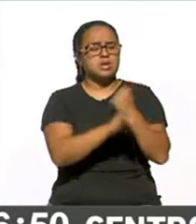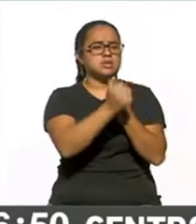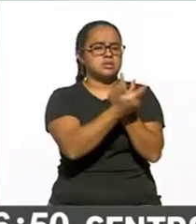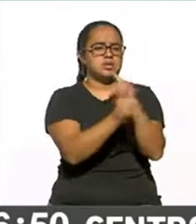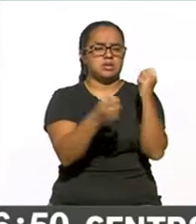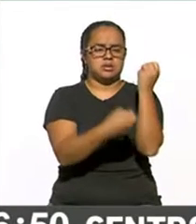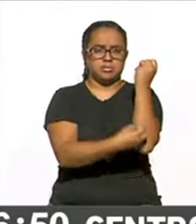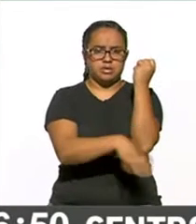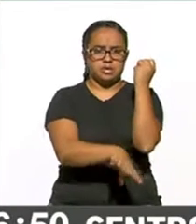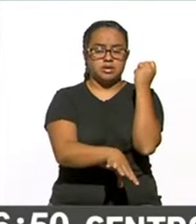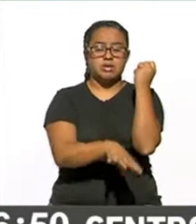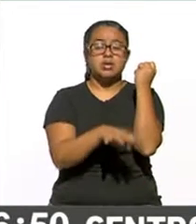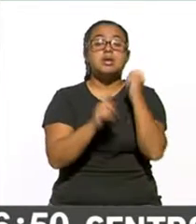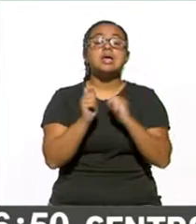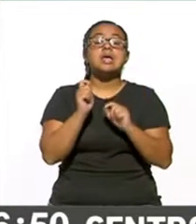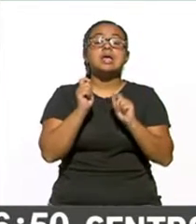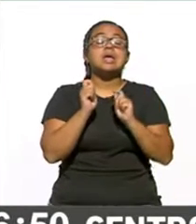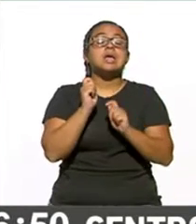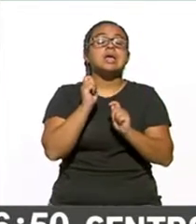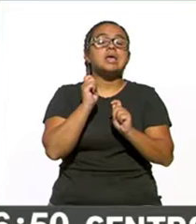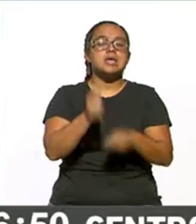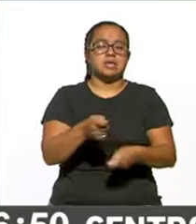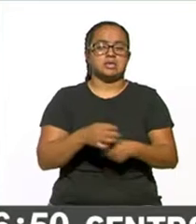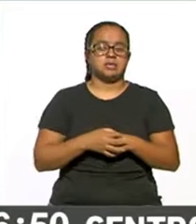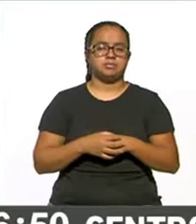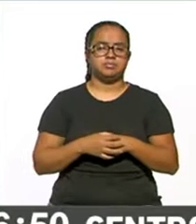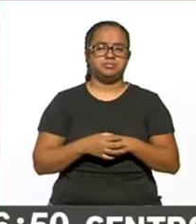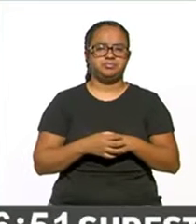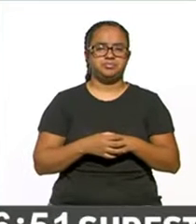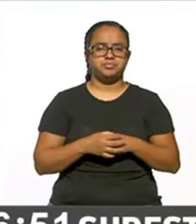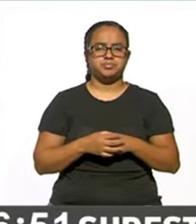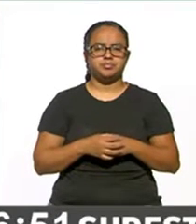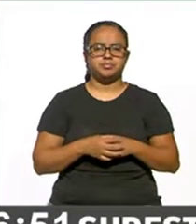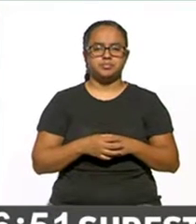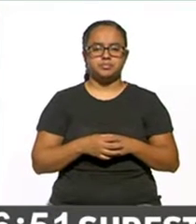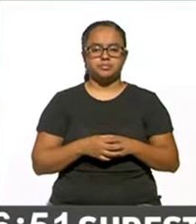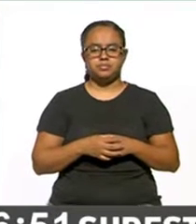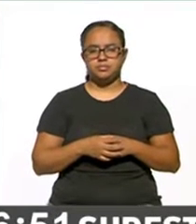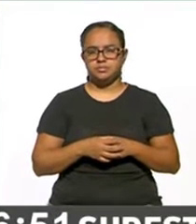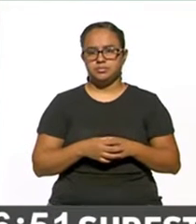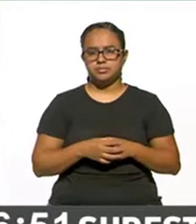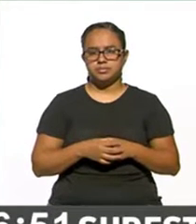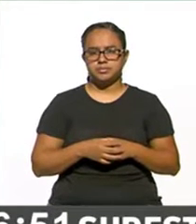decir, estás poniendo las condiciones de